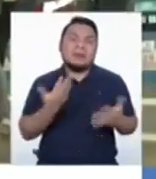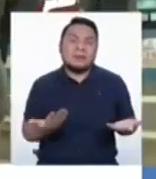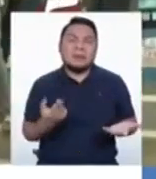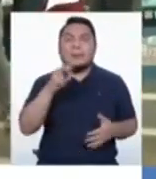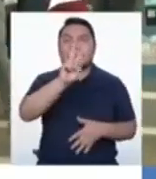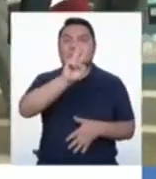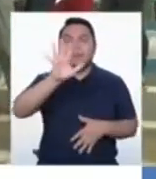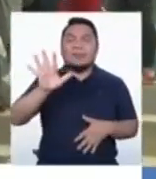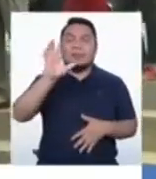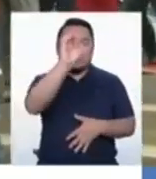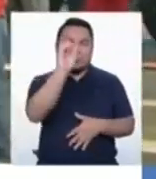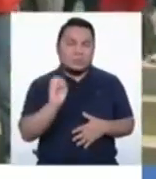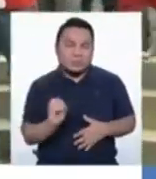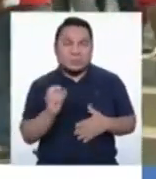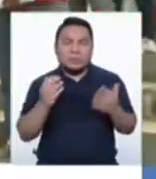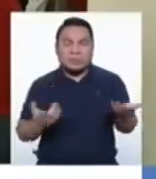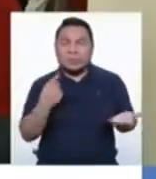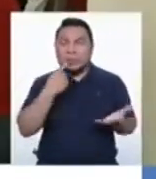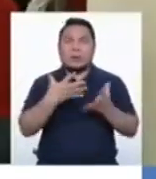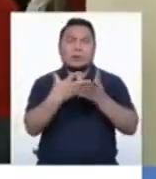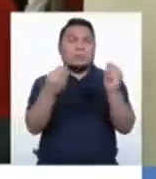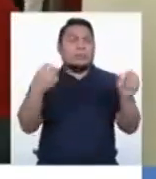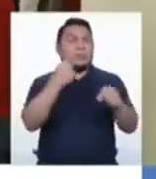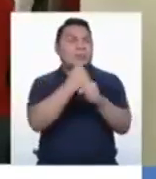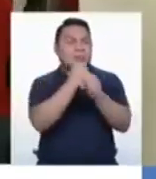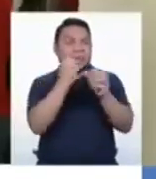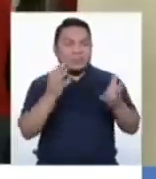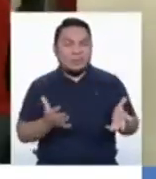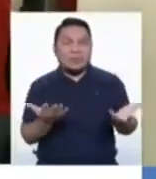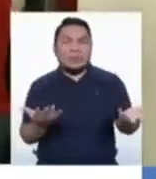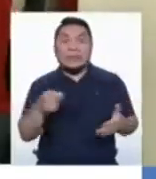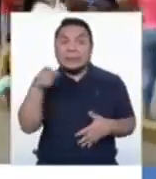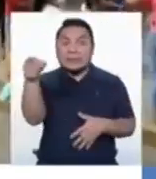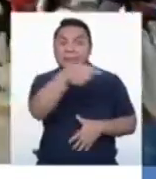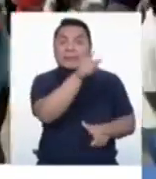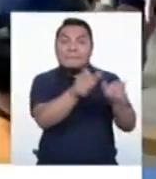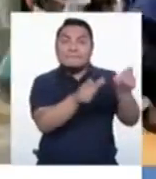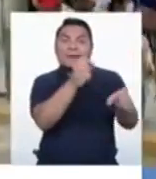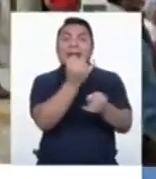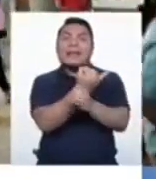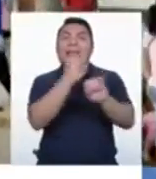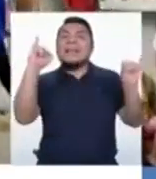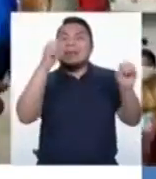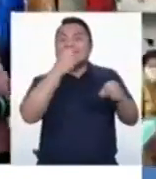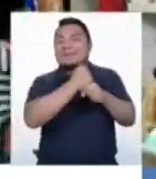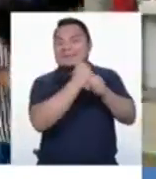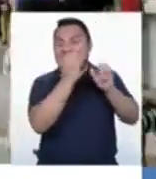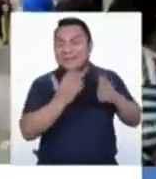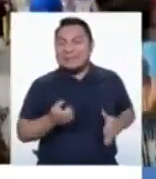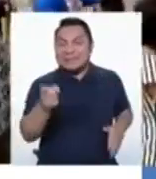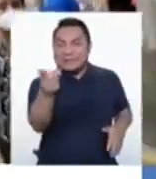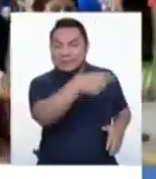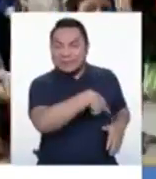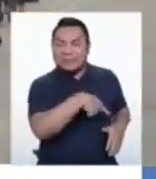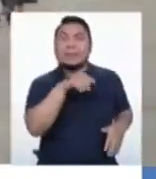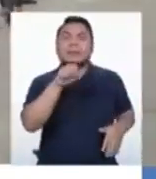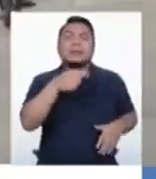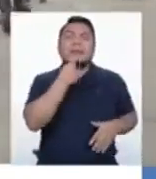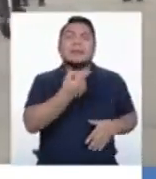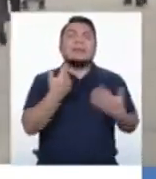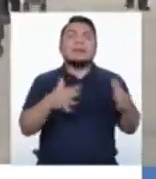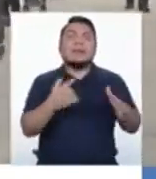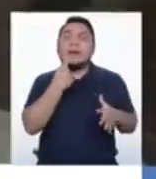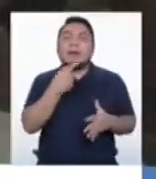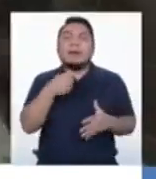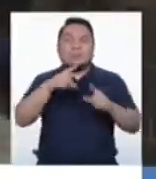al 25% de la masa trabajadora. Y estas personas a las cuales tú te refieres, los independientes que digamos,